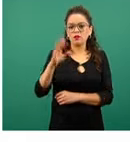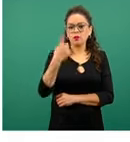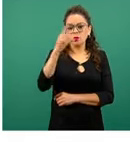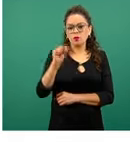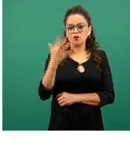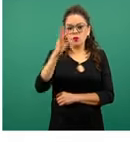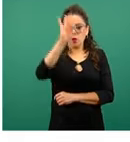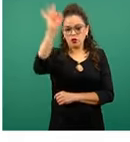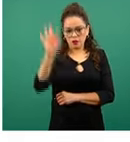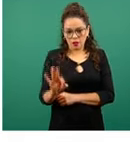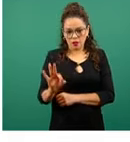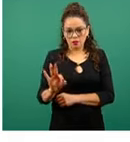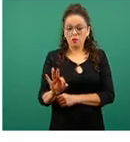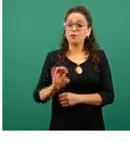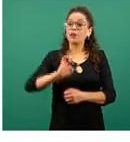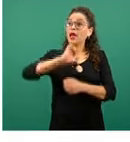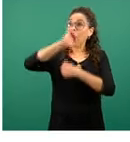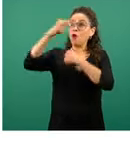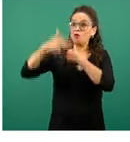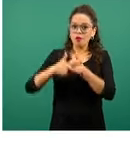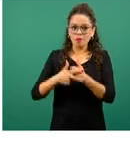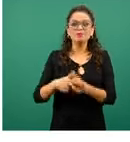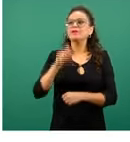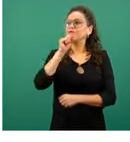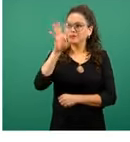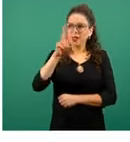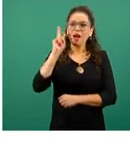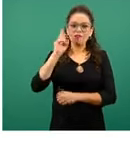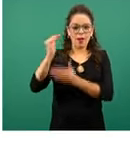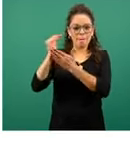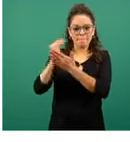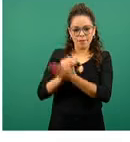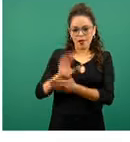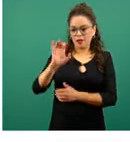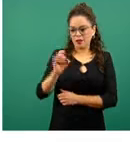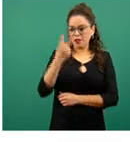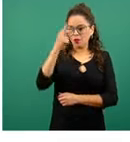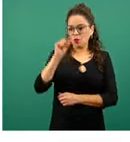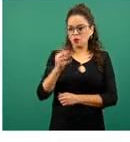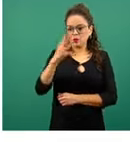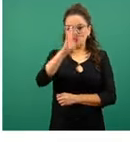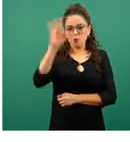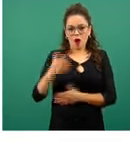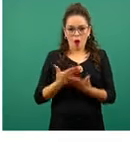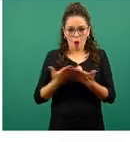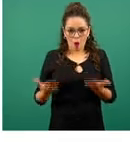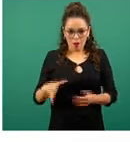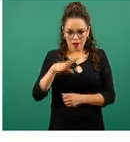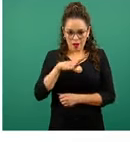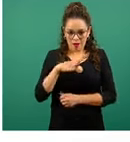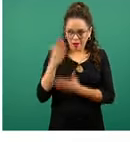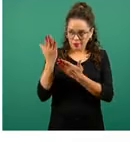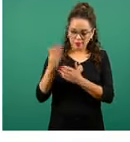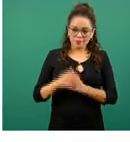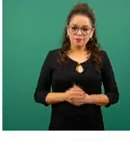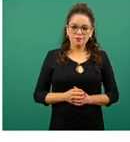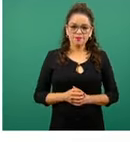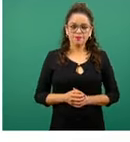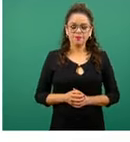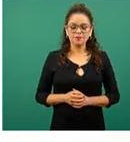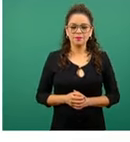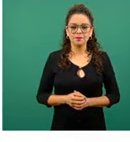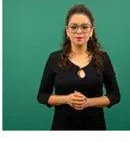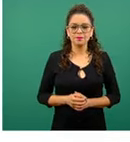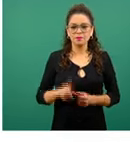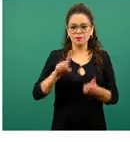51.5%, Europa también ha empezado a disminuir, 32.5% es lo que representa el componente